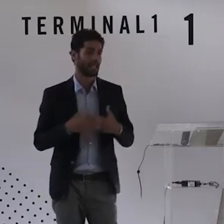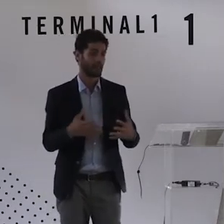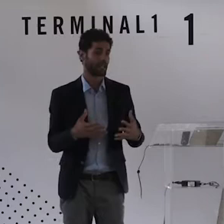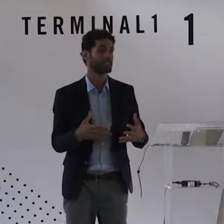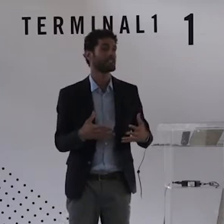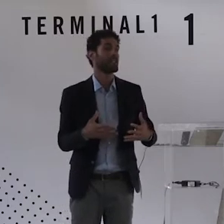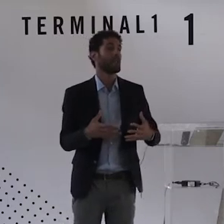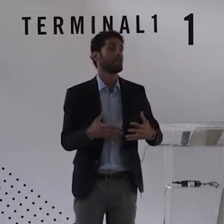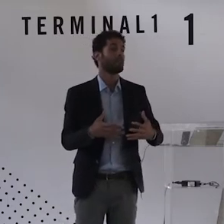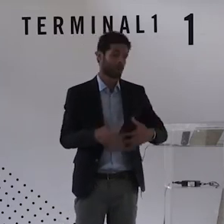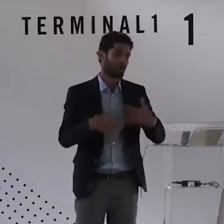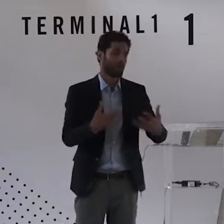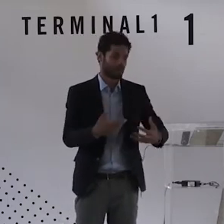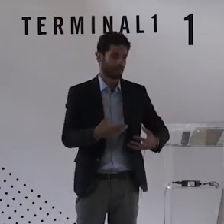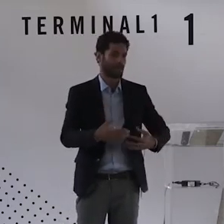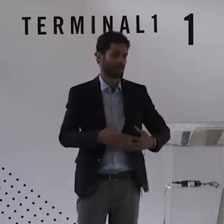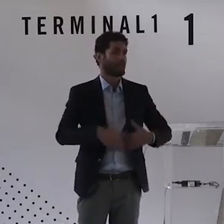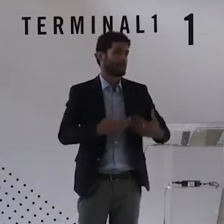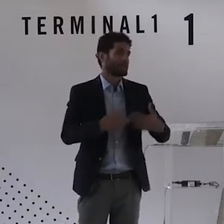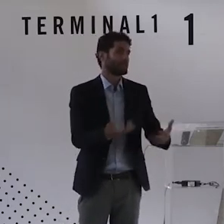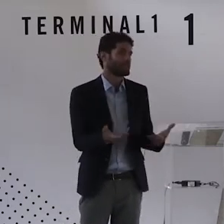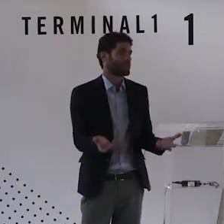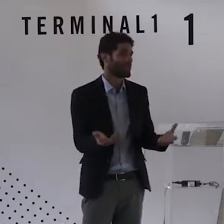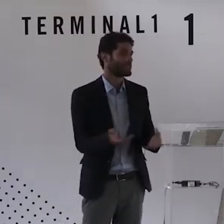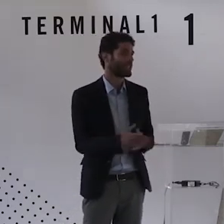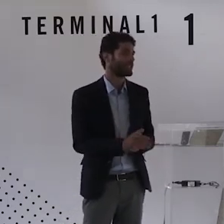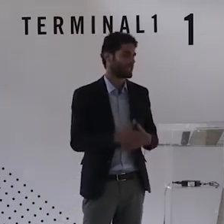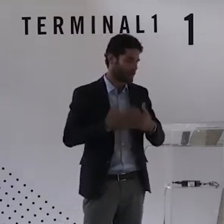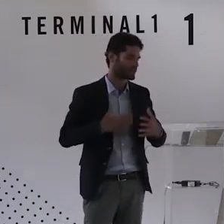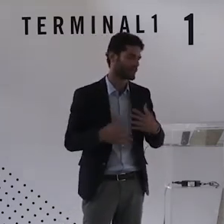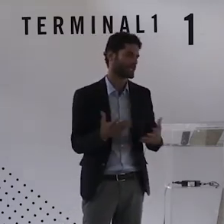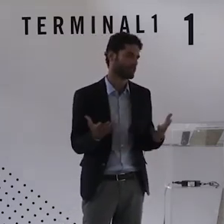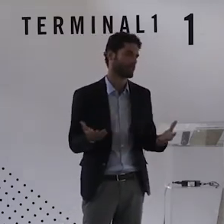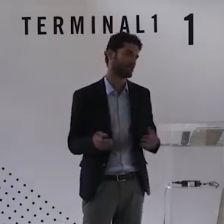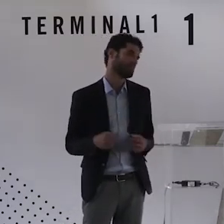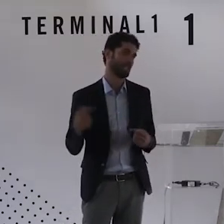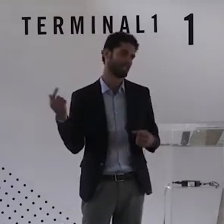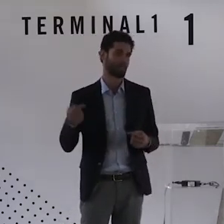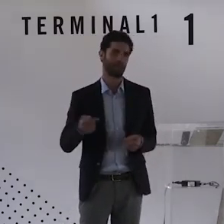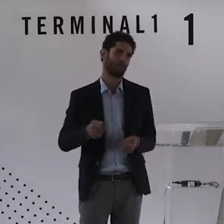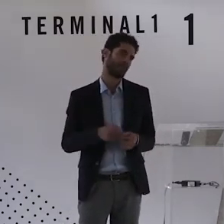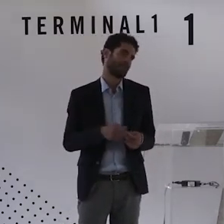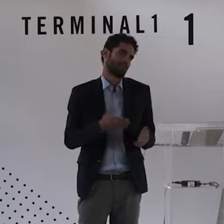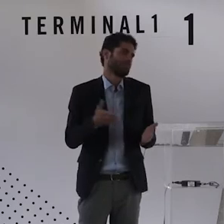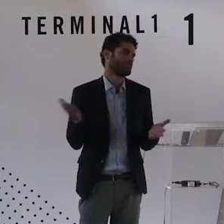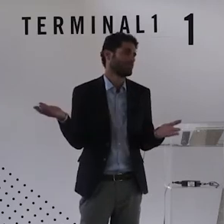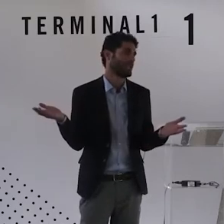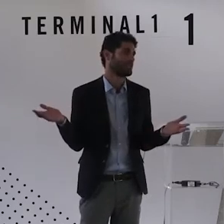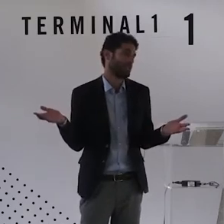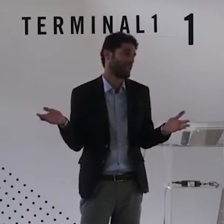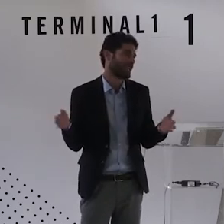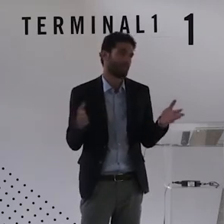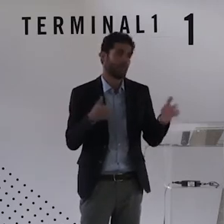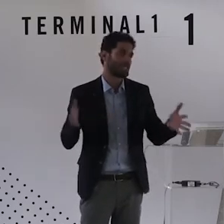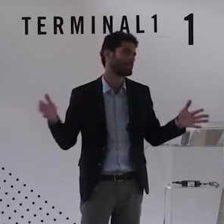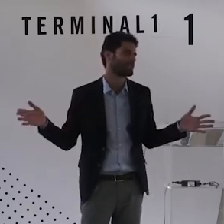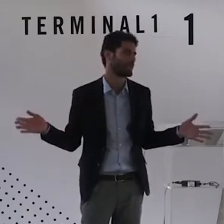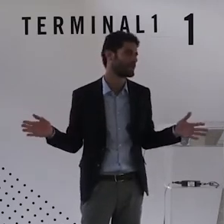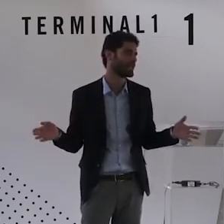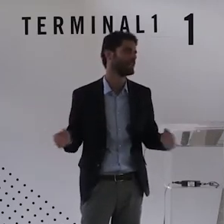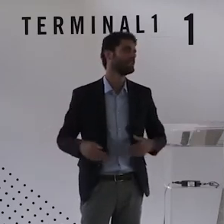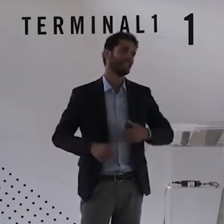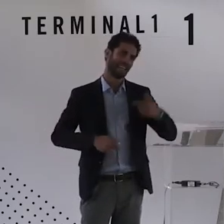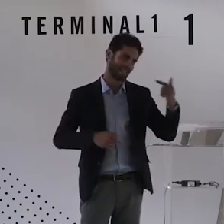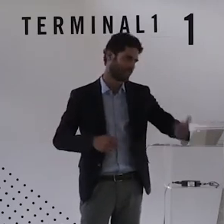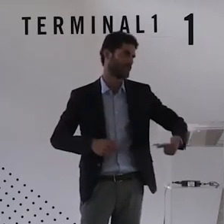Realmente cada vez puedo convertirme yo en más y más confianza a través de aceptar este miedo que tal vez me ha llegado miles de